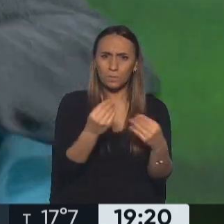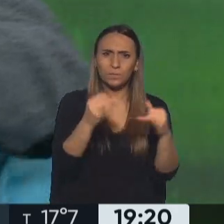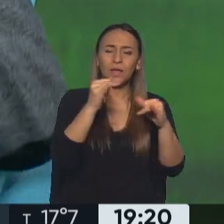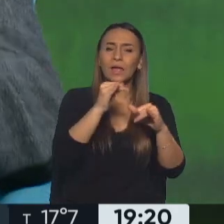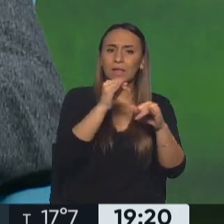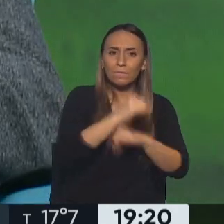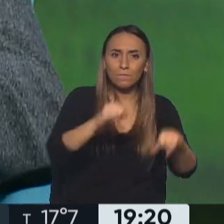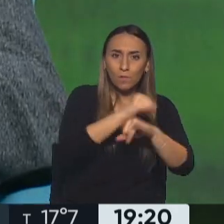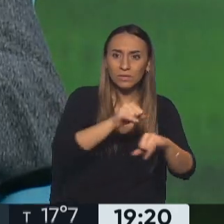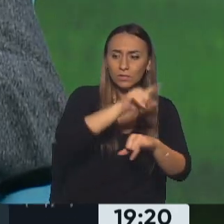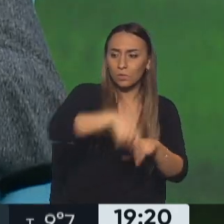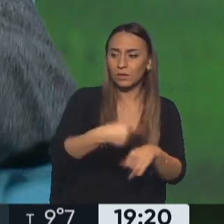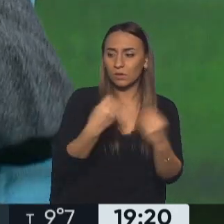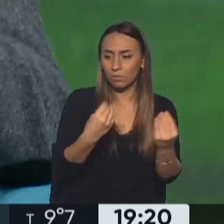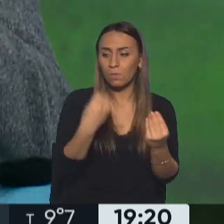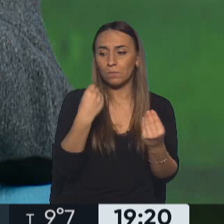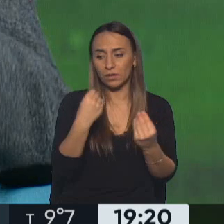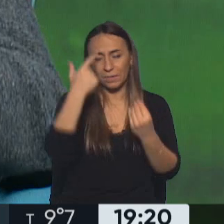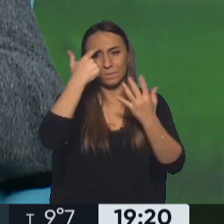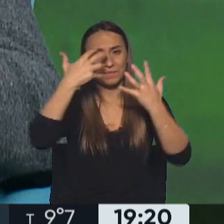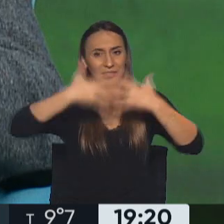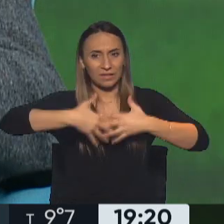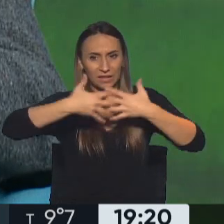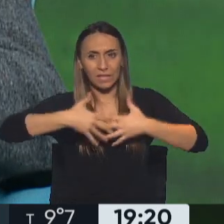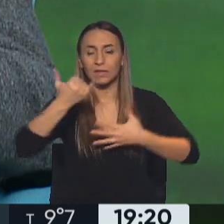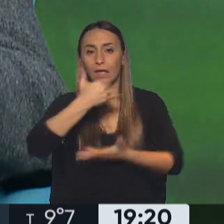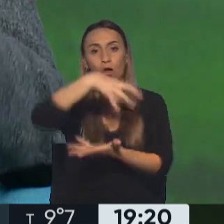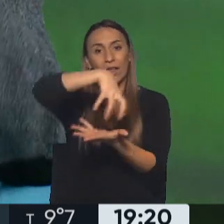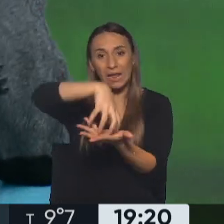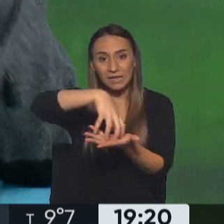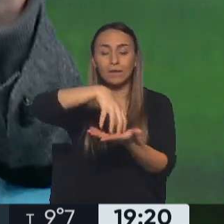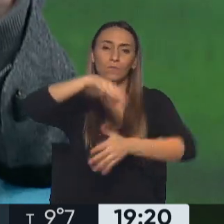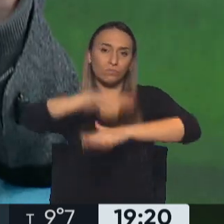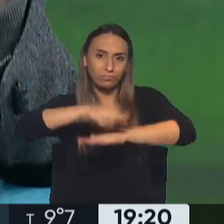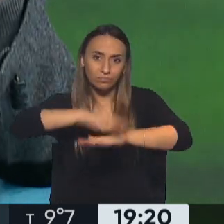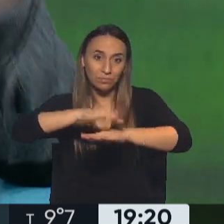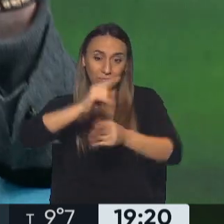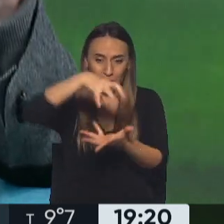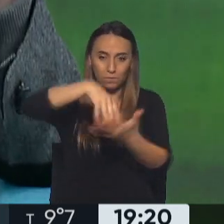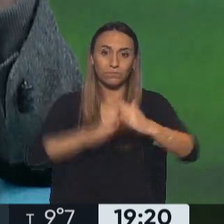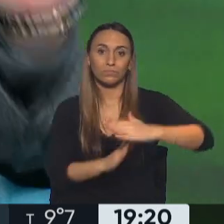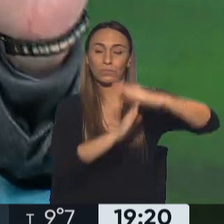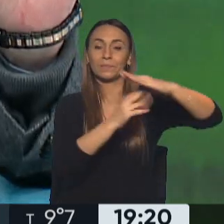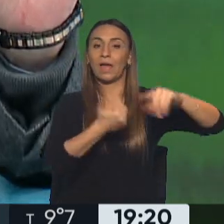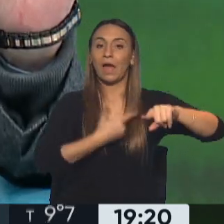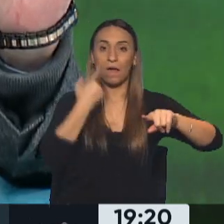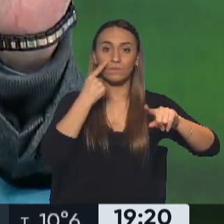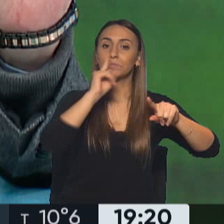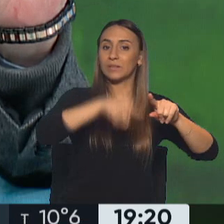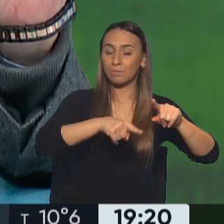porque el sistema de inteligencia tiene un organismo rector que es la afi pero tiene además la dirección